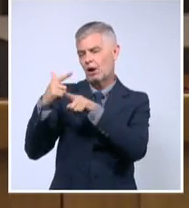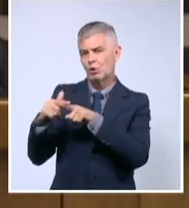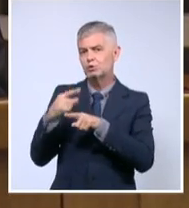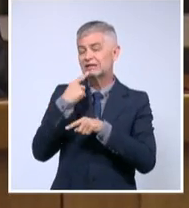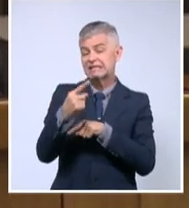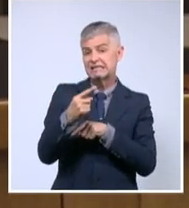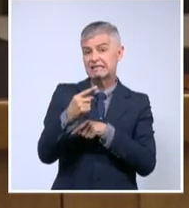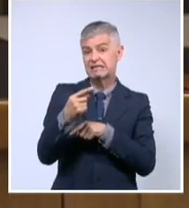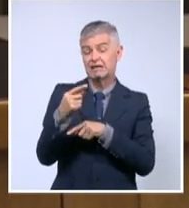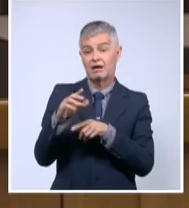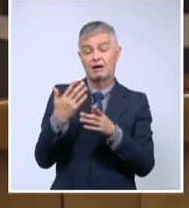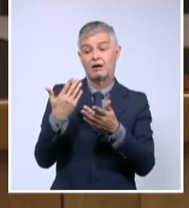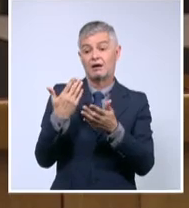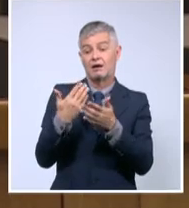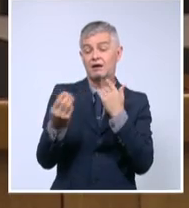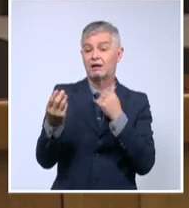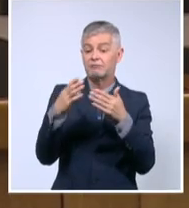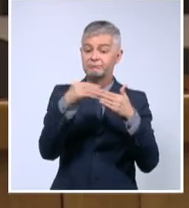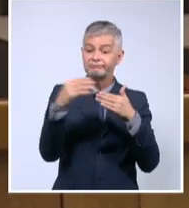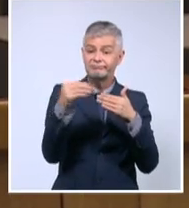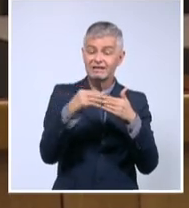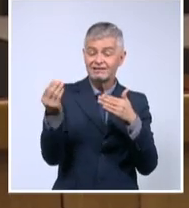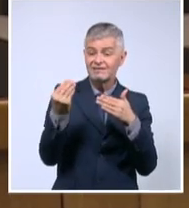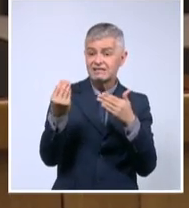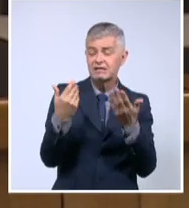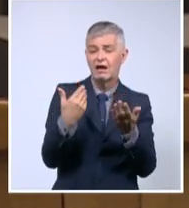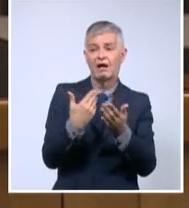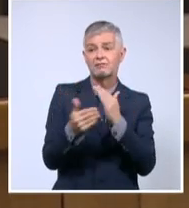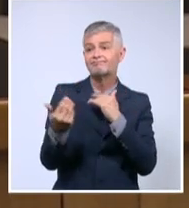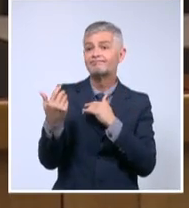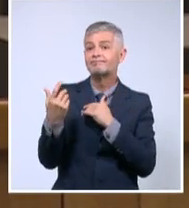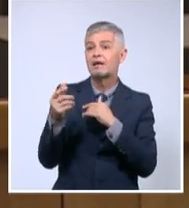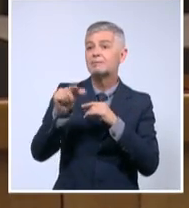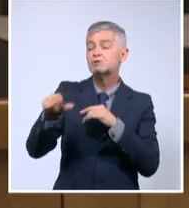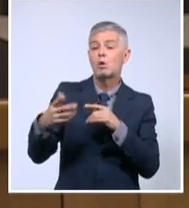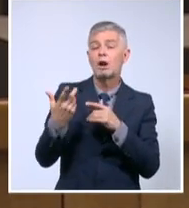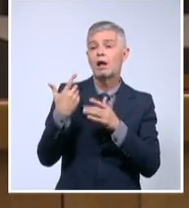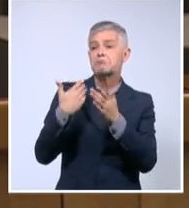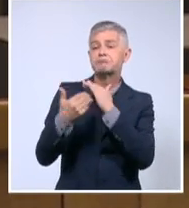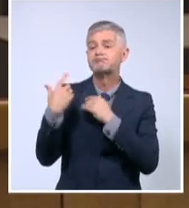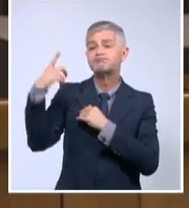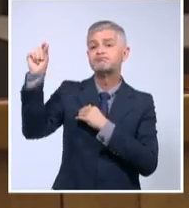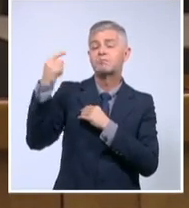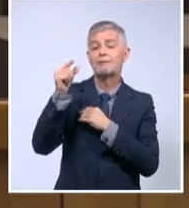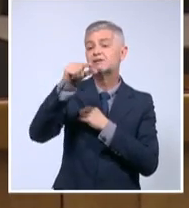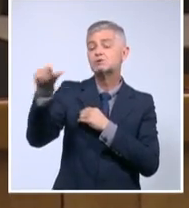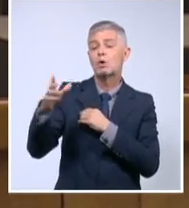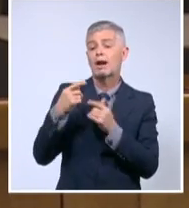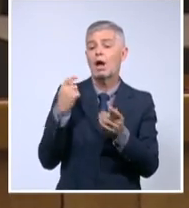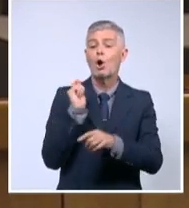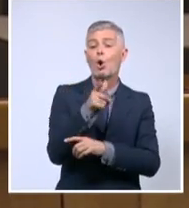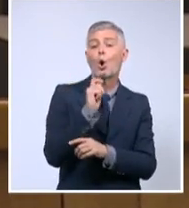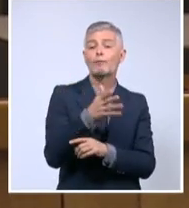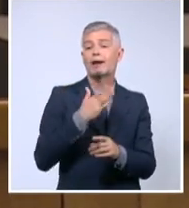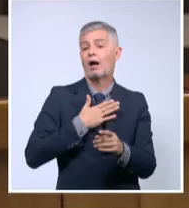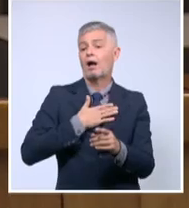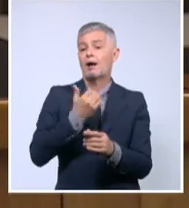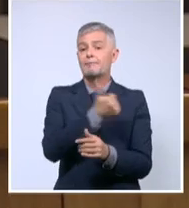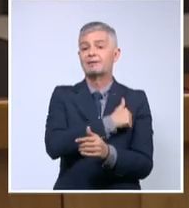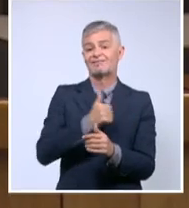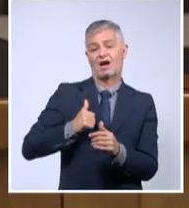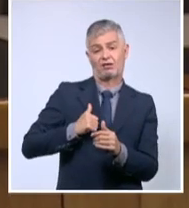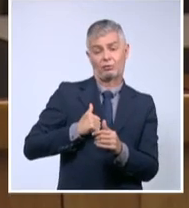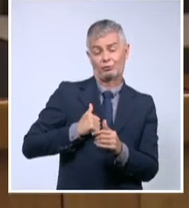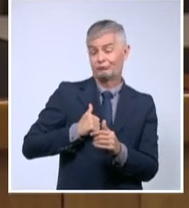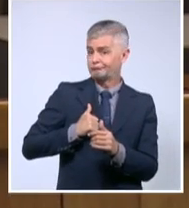la fuga al exterior de divisas que estaban drenando los escasos ingresos del país por vía de los compradores privados. La solución fue atraer